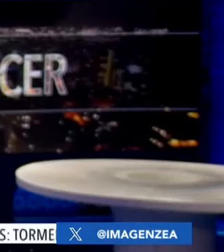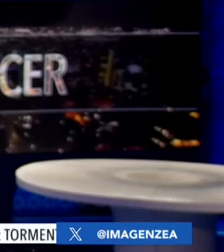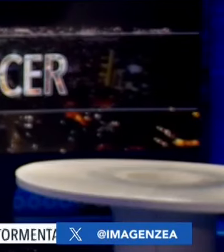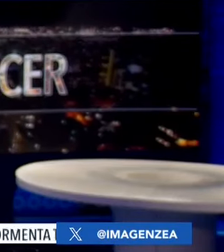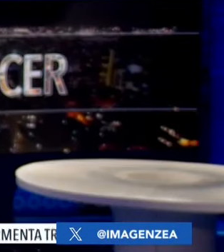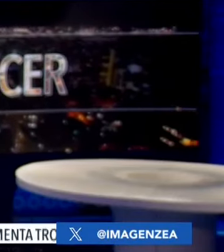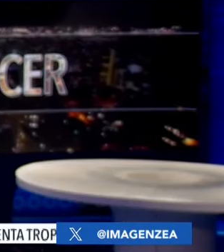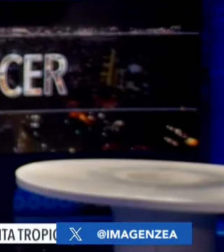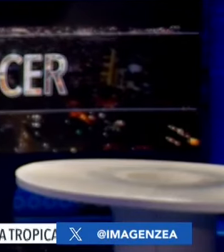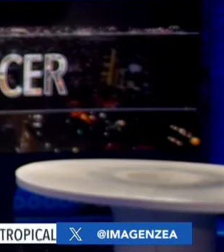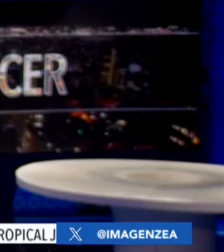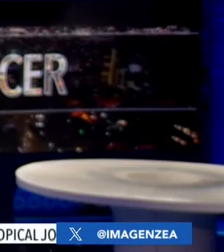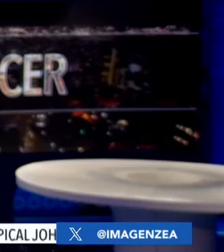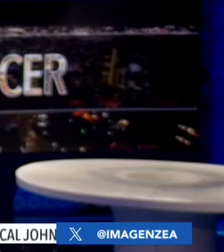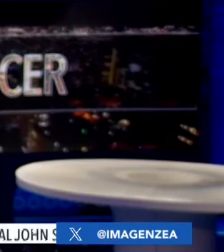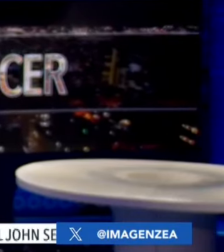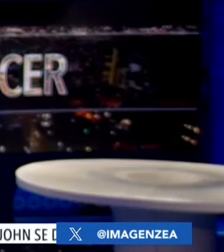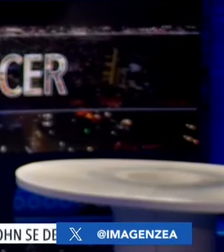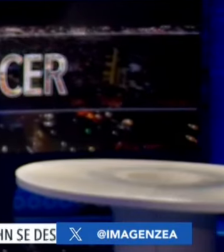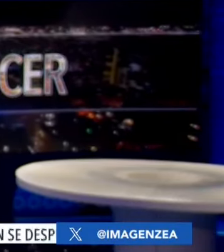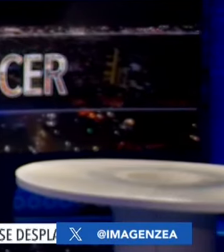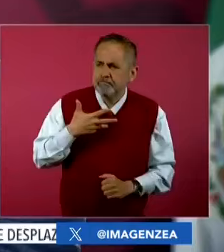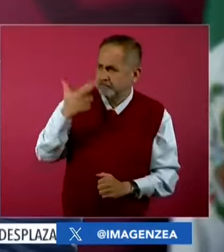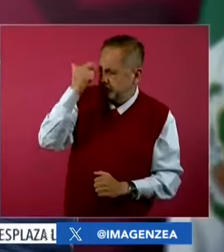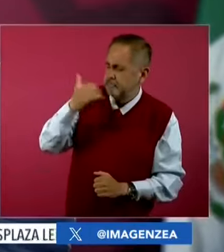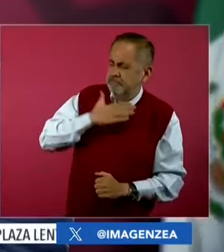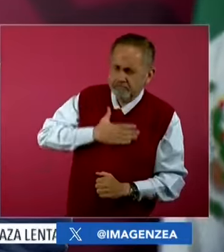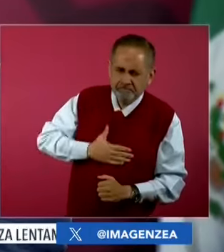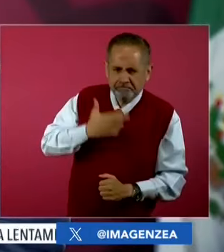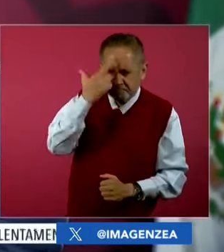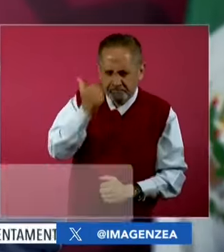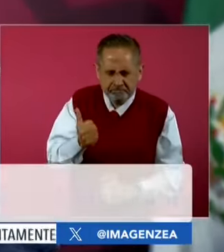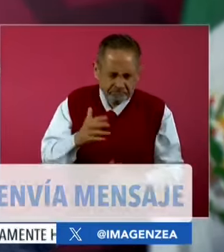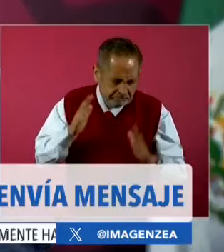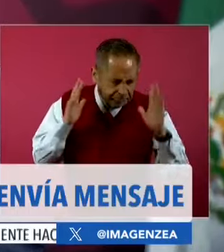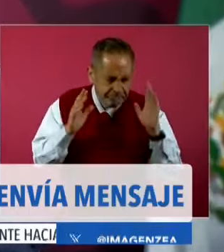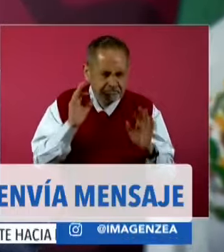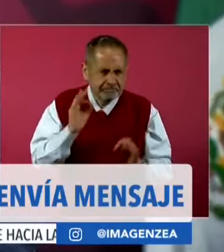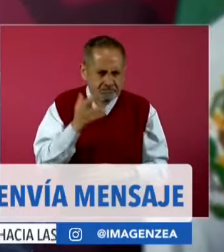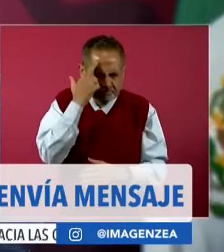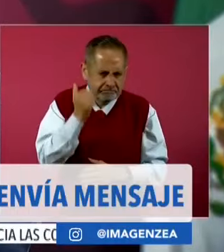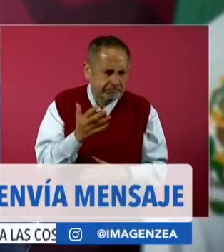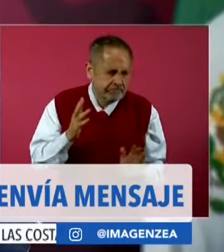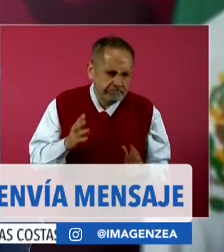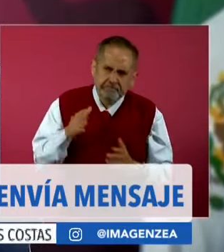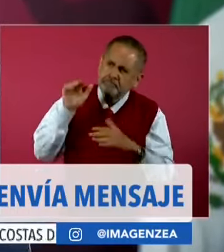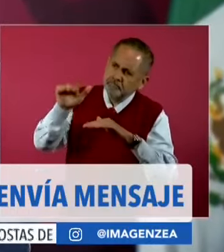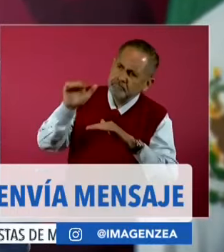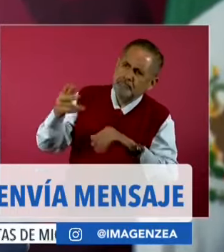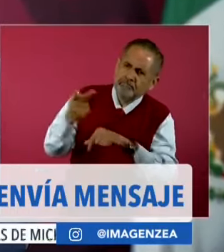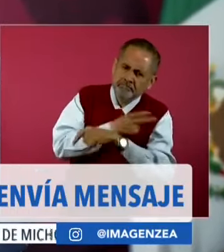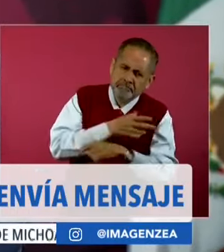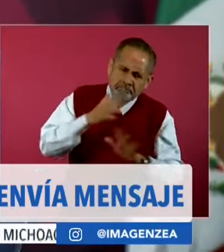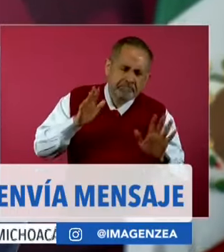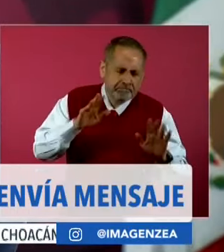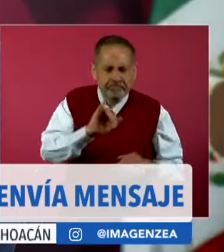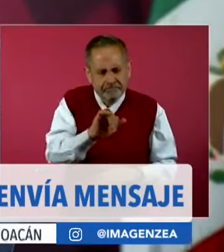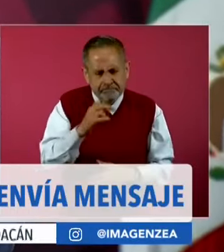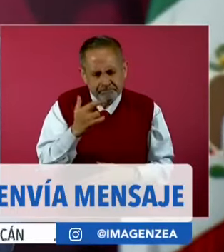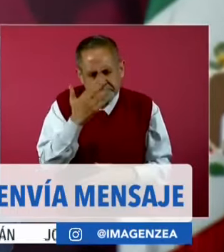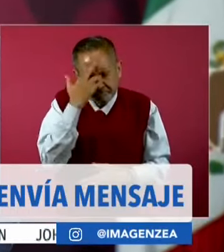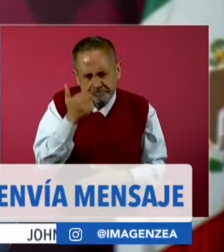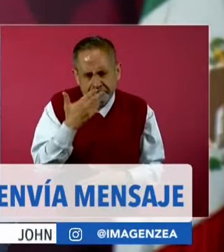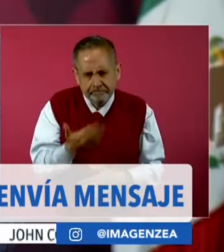Ante los disturbios, el presidente Andrés Manuel López Obrador se solidarizó con las madres y padres de los 43 jóvenes y envió un mensaje en el que reconoció que